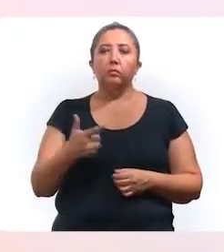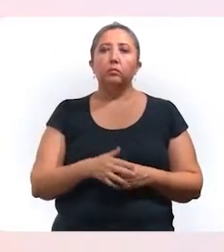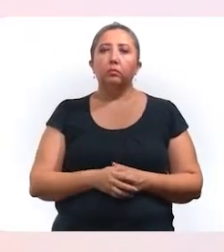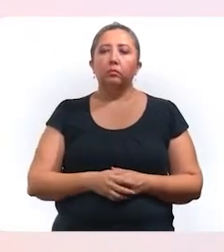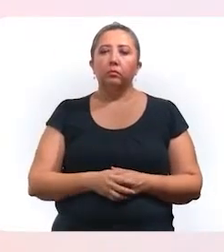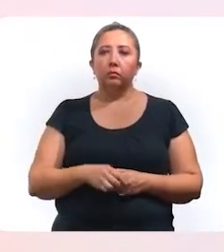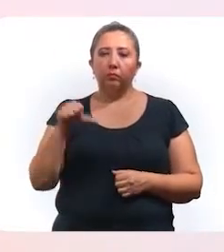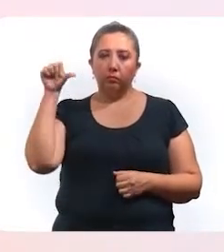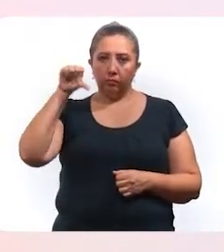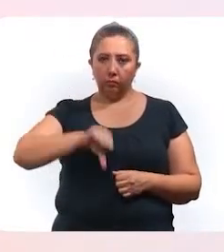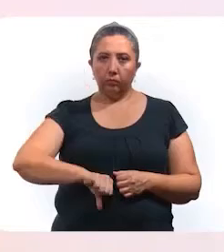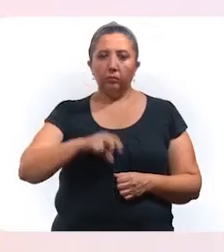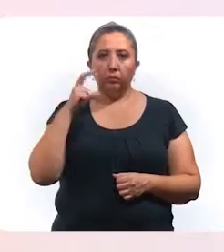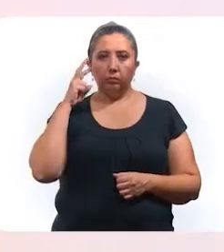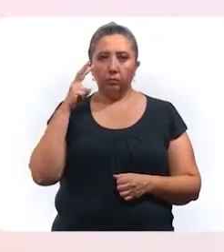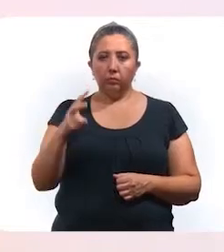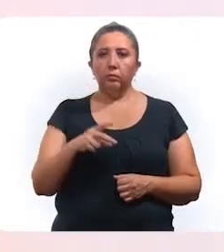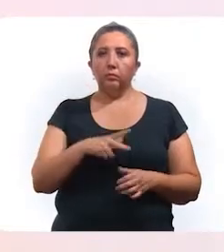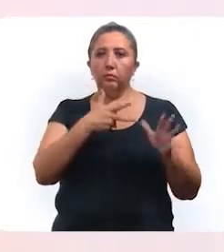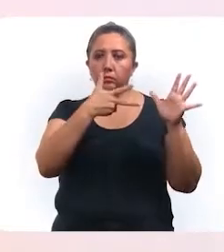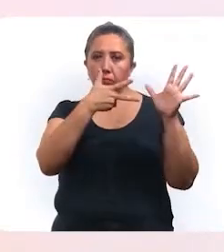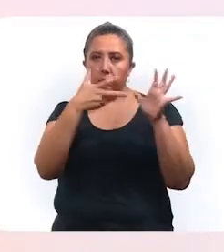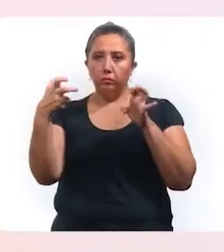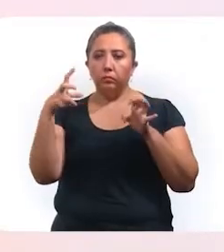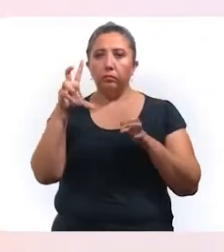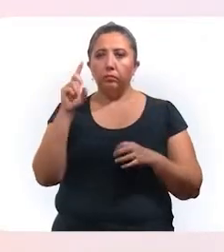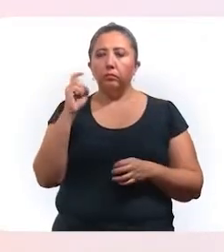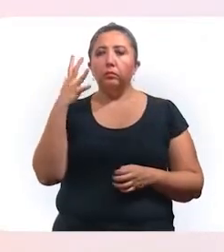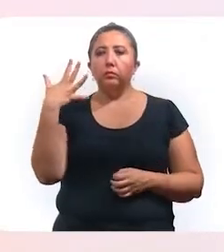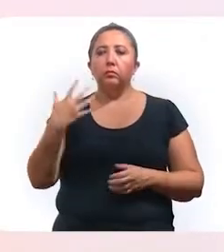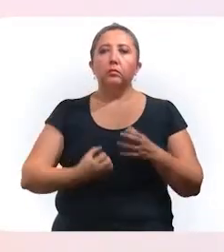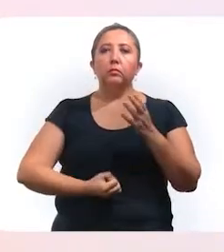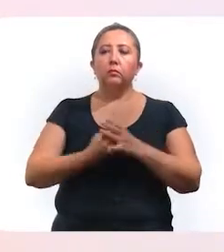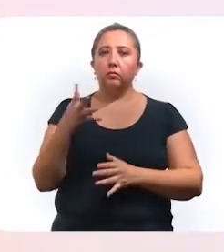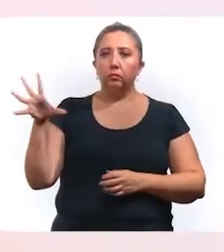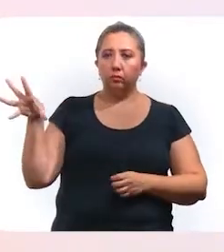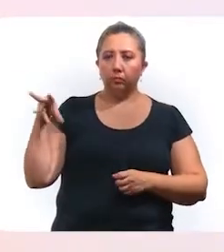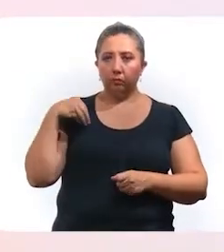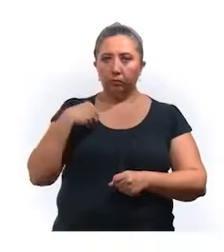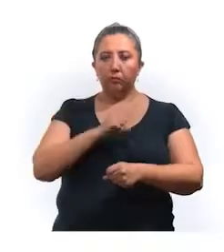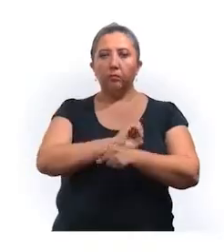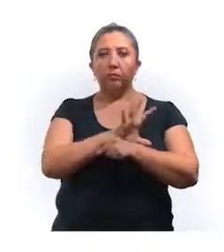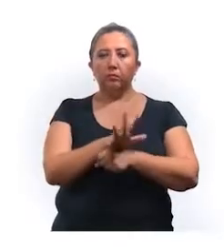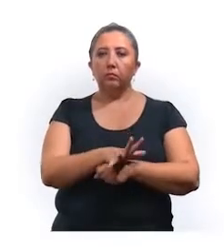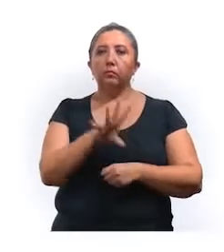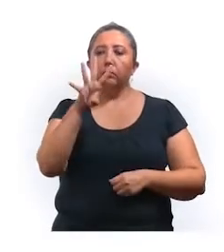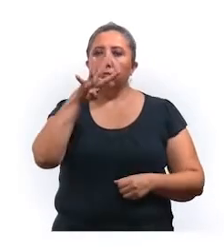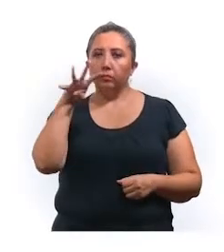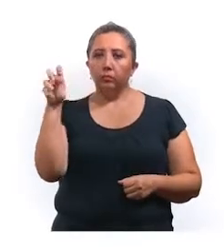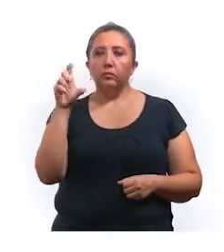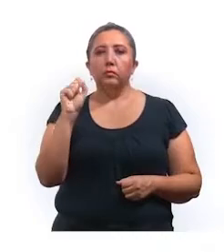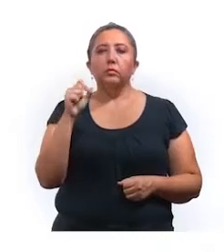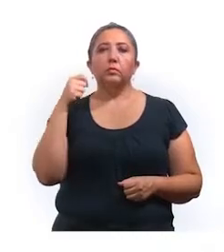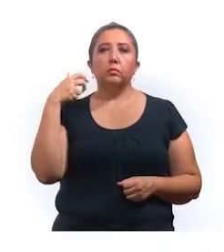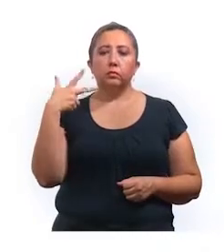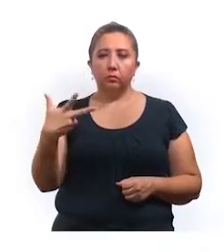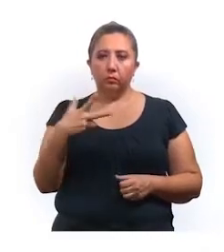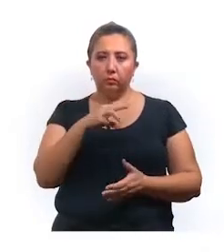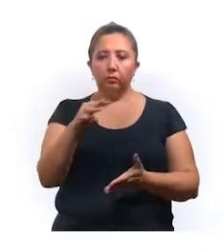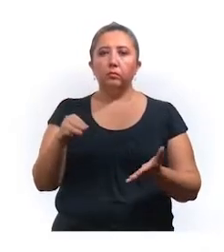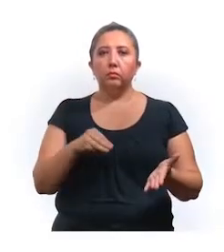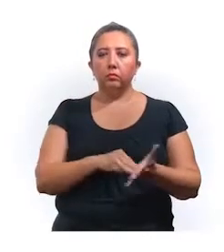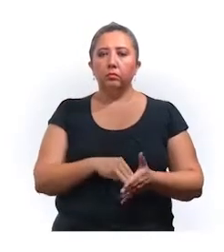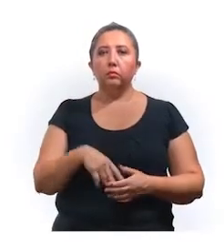86.257. Hoy se detectaron 835 nuevos contagios de coronavirus, 428 en